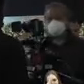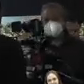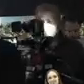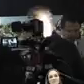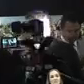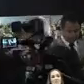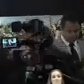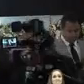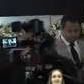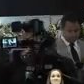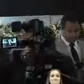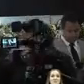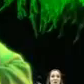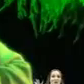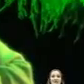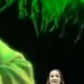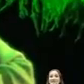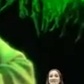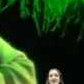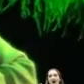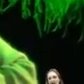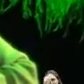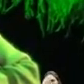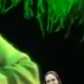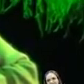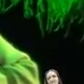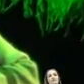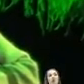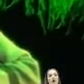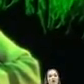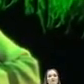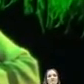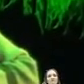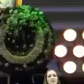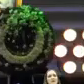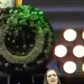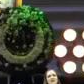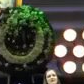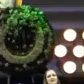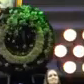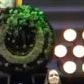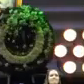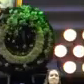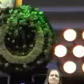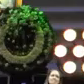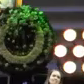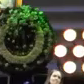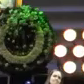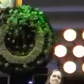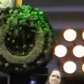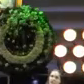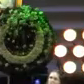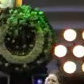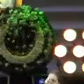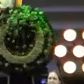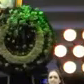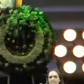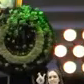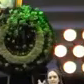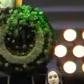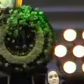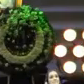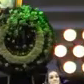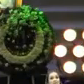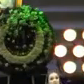a su deseo. También la familia se siente complacida de darle este tributo tal cual